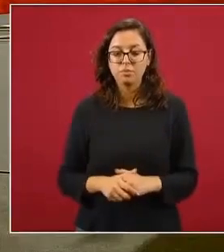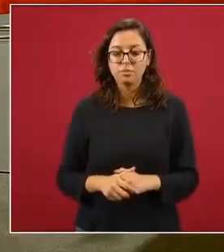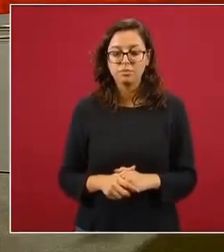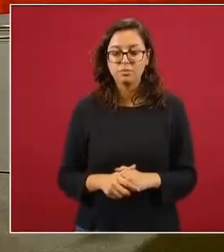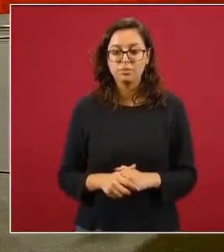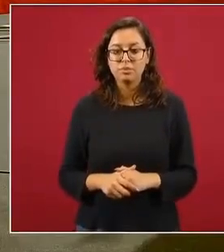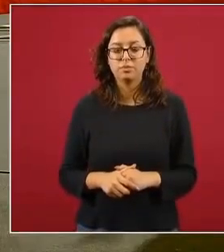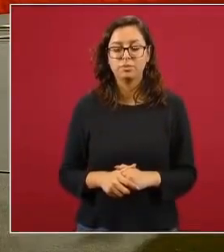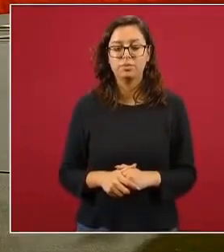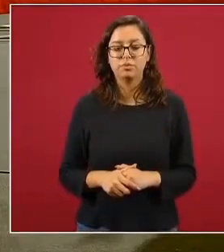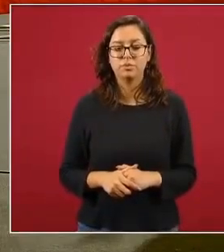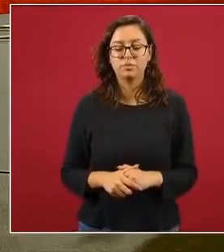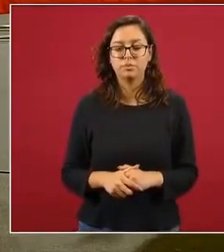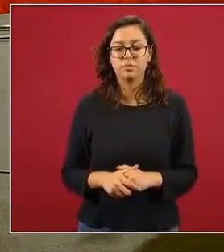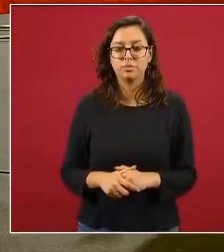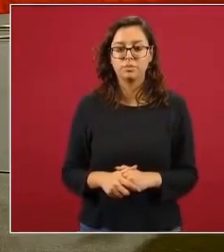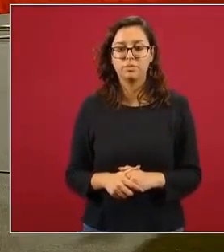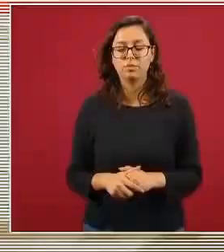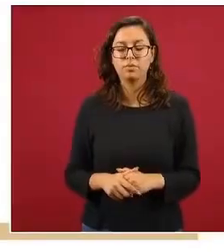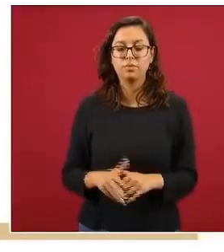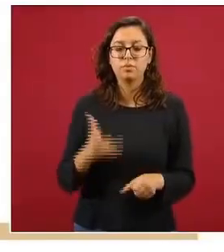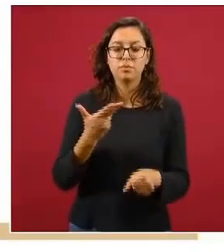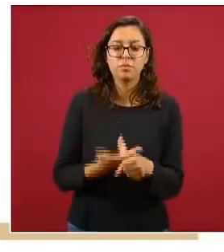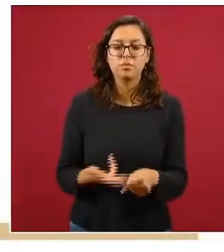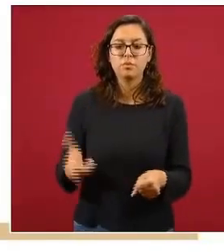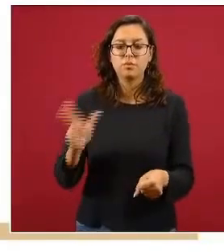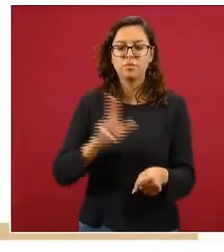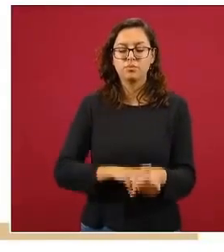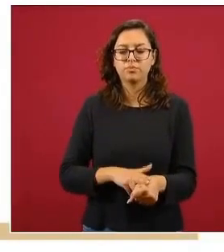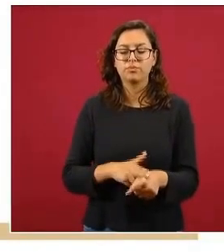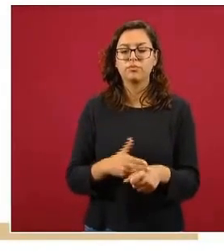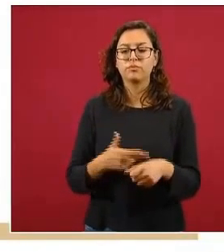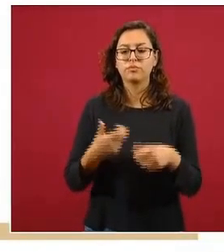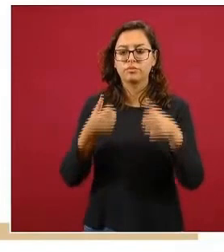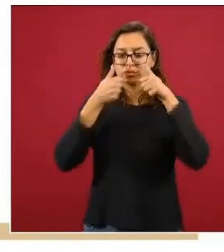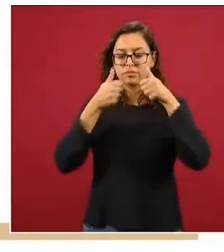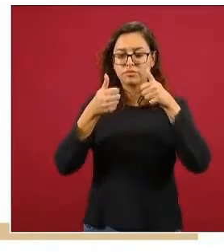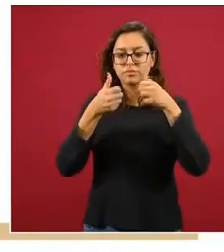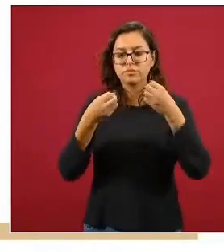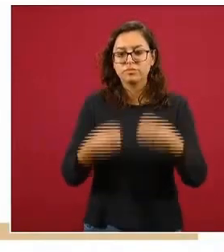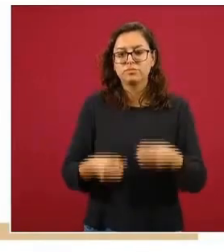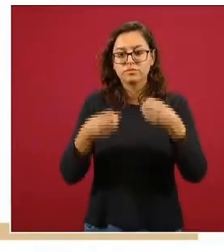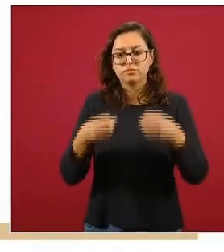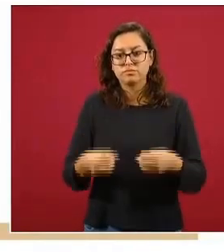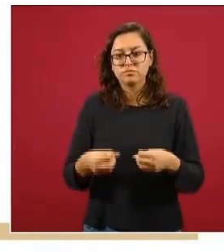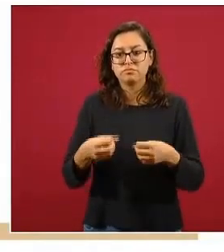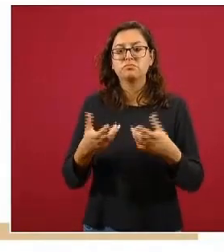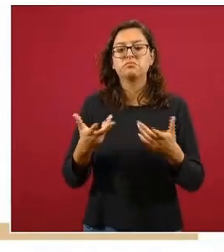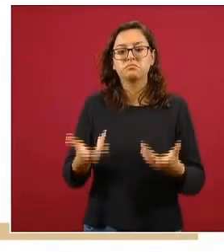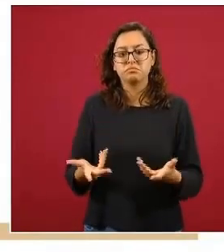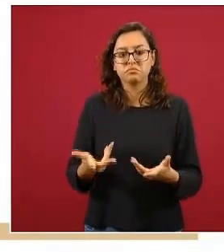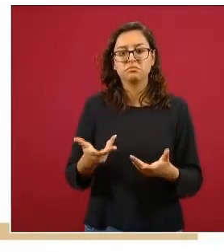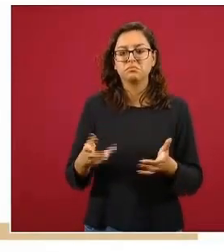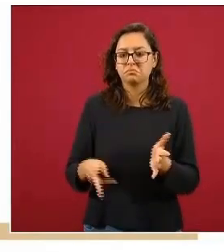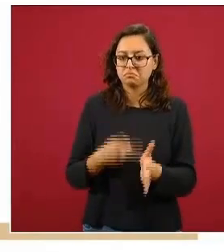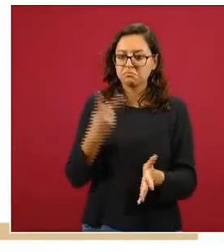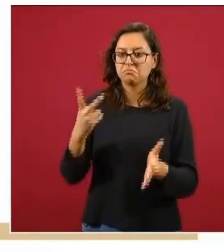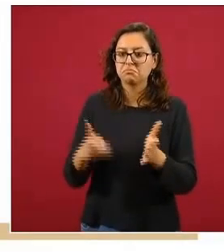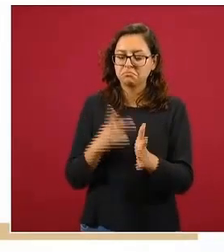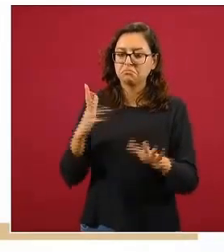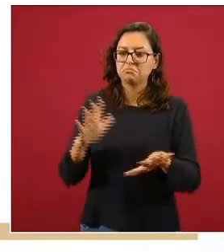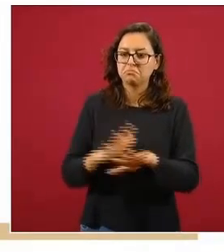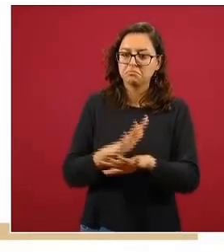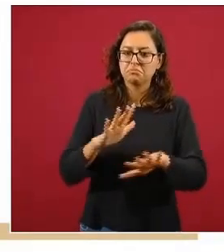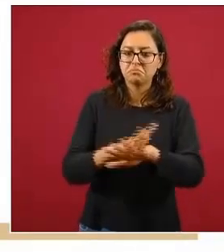siguiente, por favor. En la ocupación hospitalaria tenemos ya cambios importantes, de manera continua se ha ido